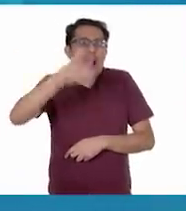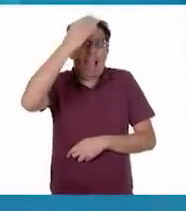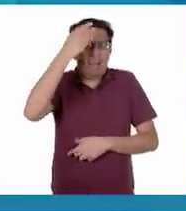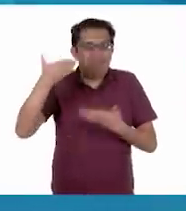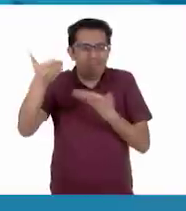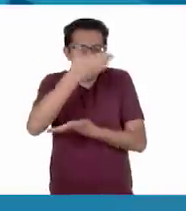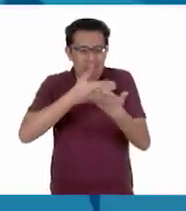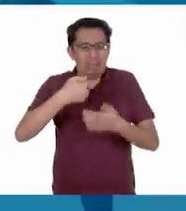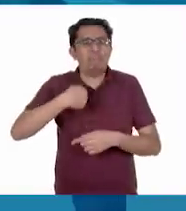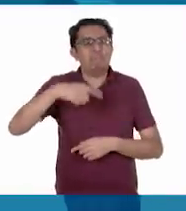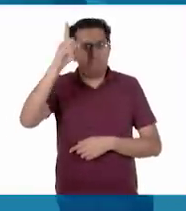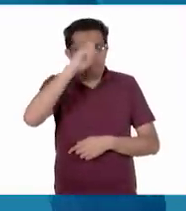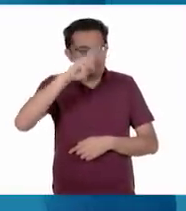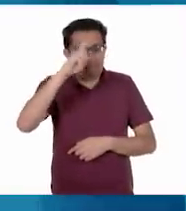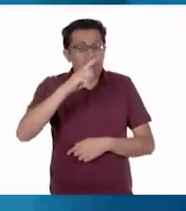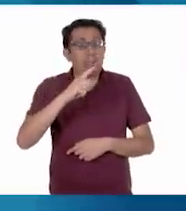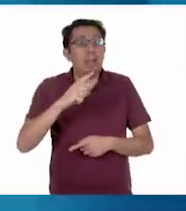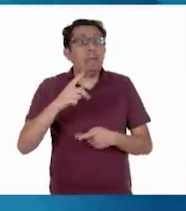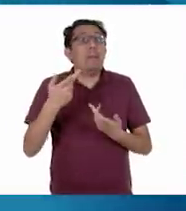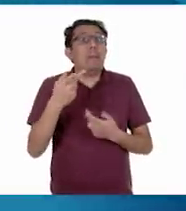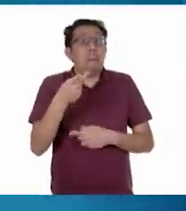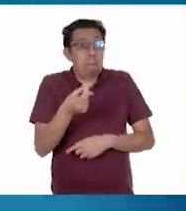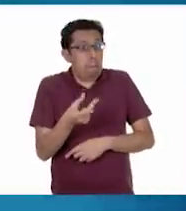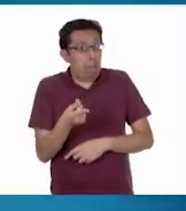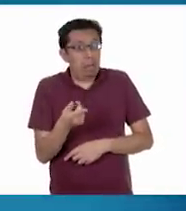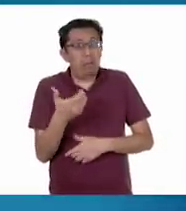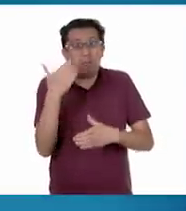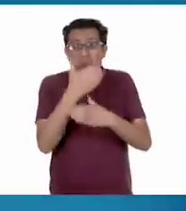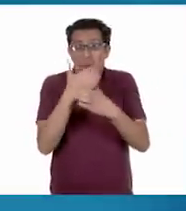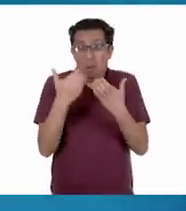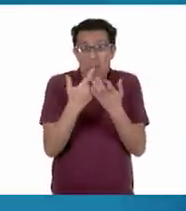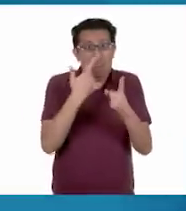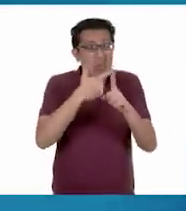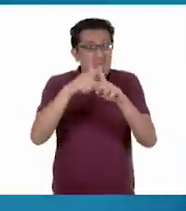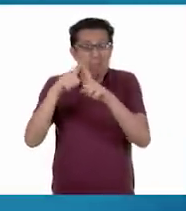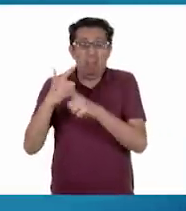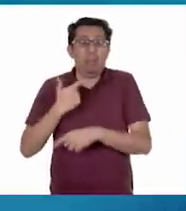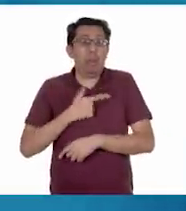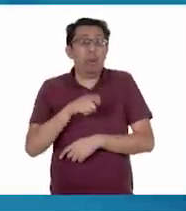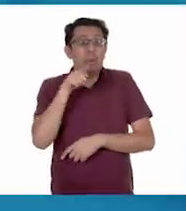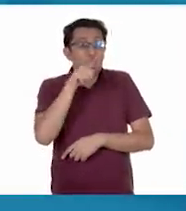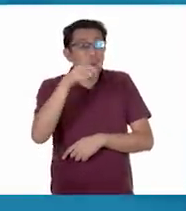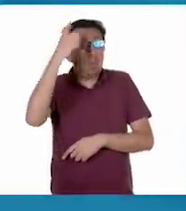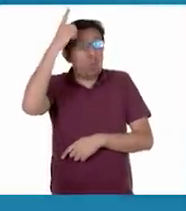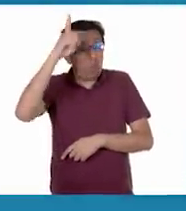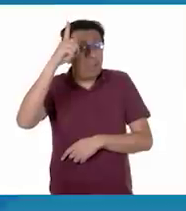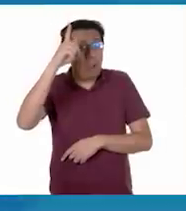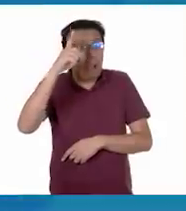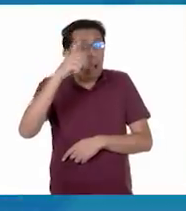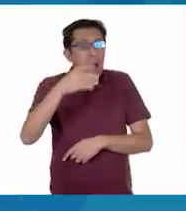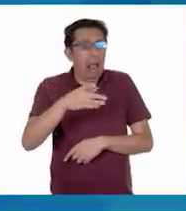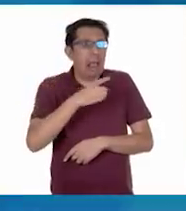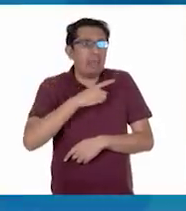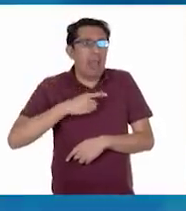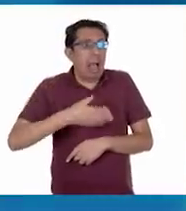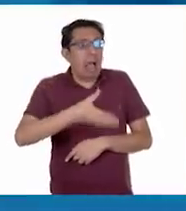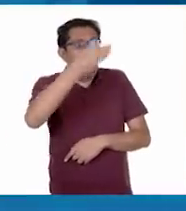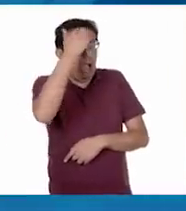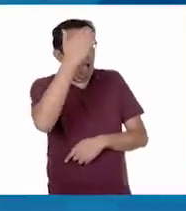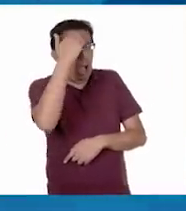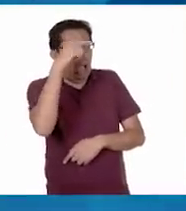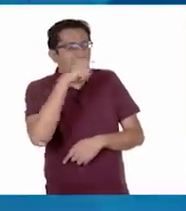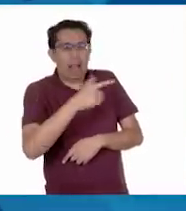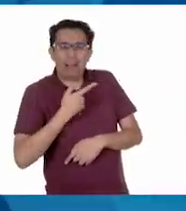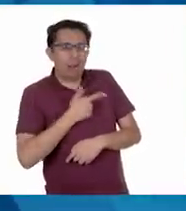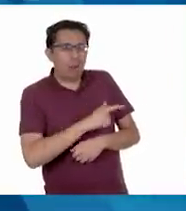perro, al igual que al niño, le molestan o le gustan muchas cosas. Y tú como su dueño debes aprender cuáles son. Cuando nació